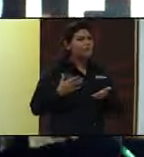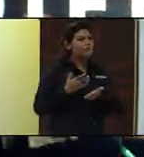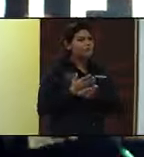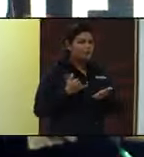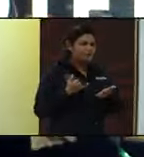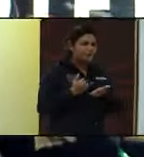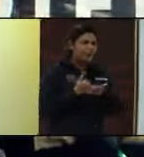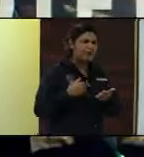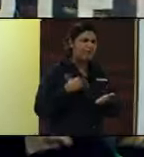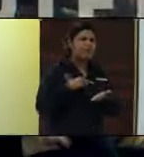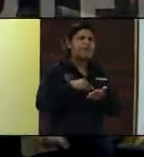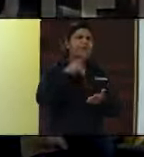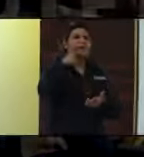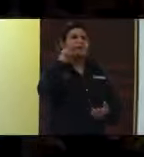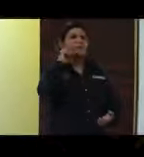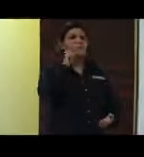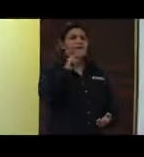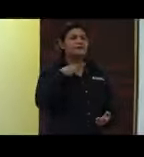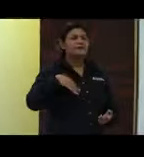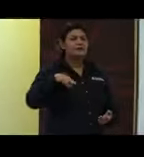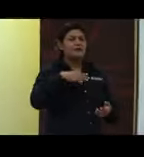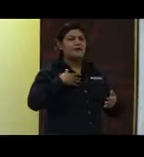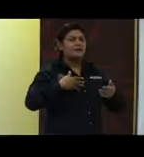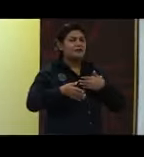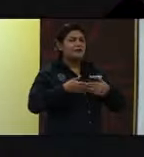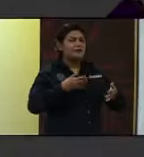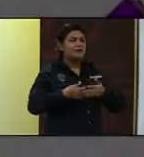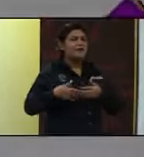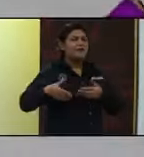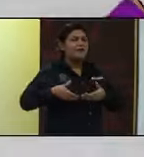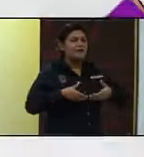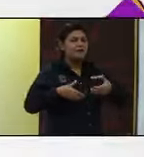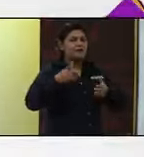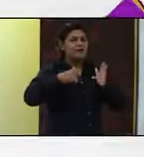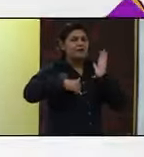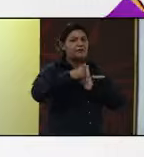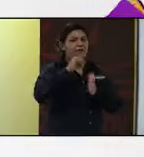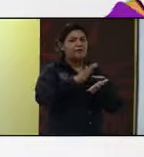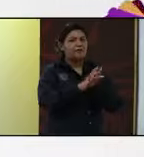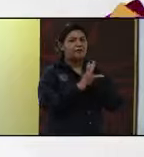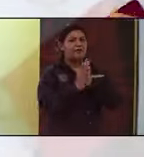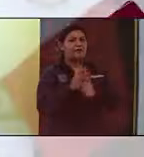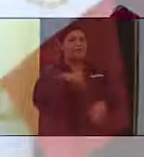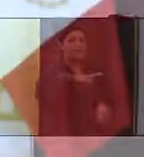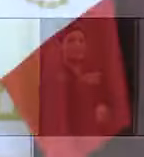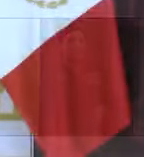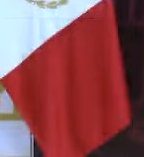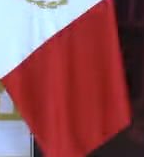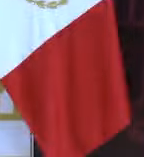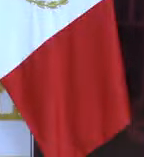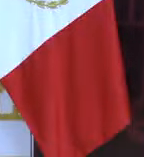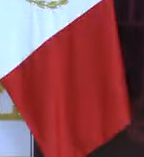atenderlos y de esa manera vamos a caminar juntos para seguir construyendo y transformando a nuestro querido Altamira.